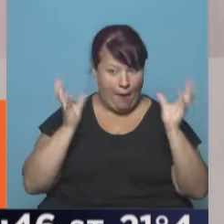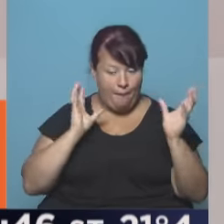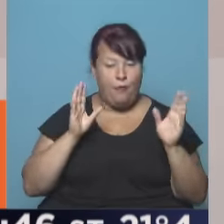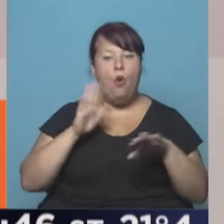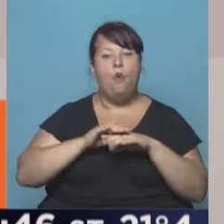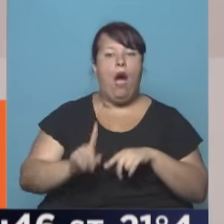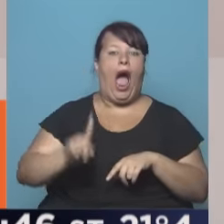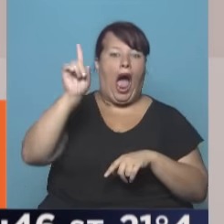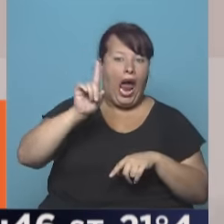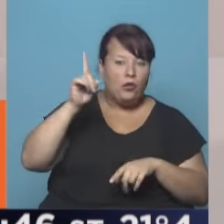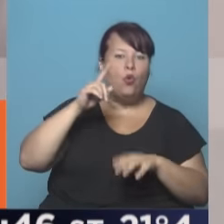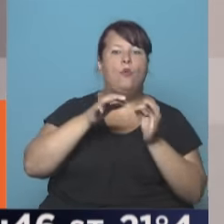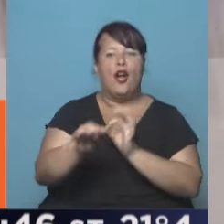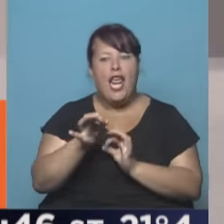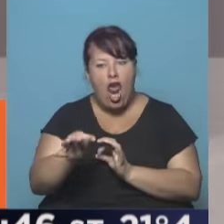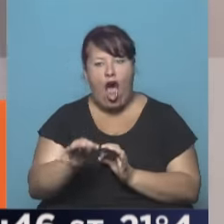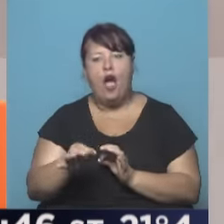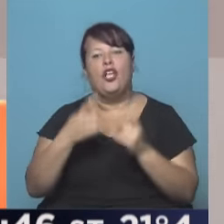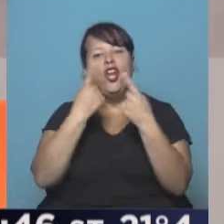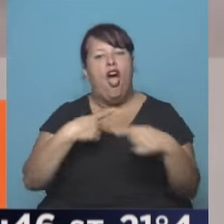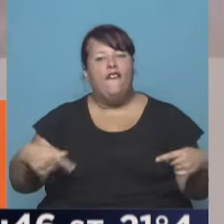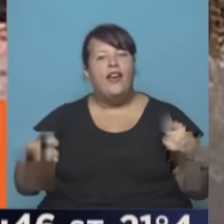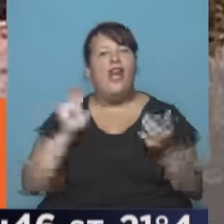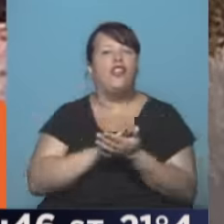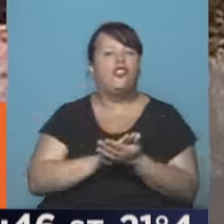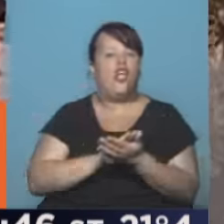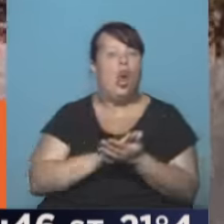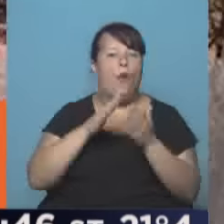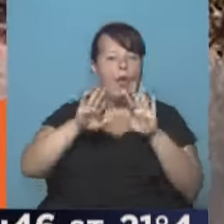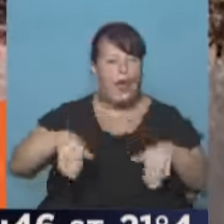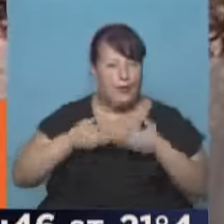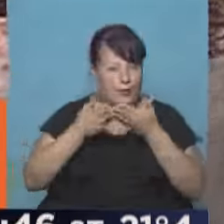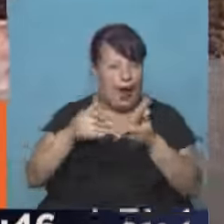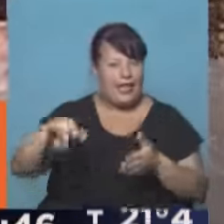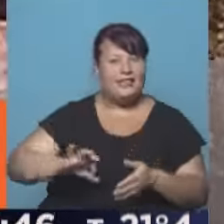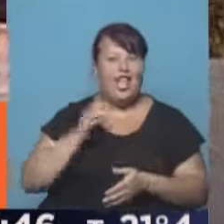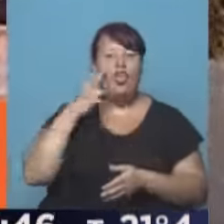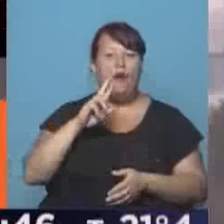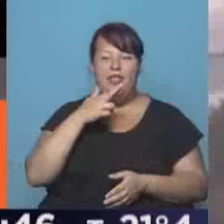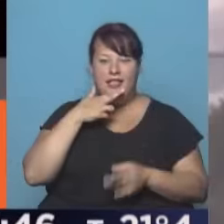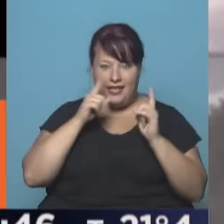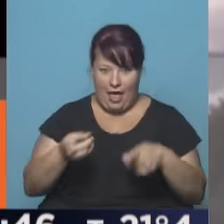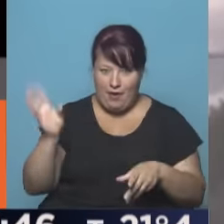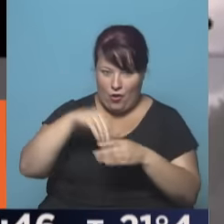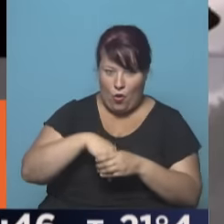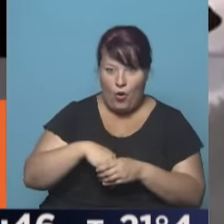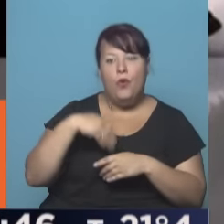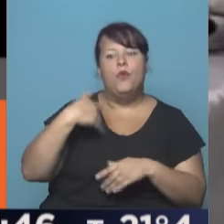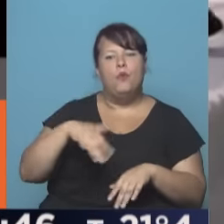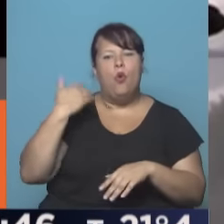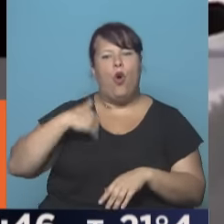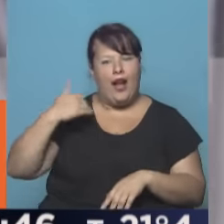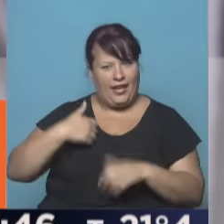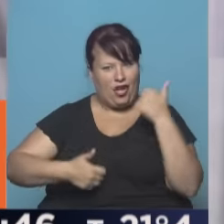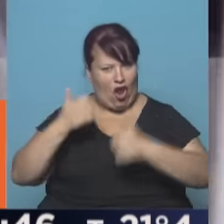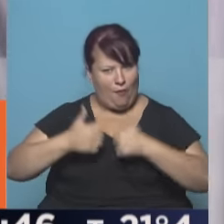por la altura, por el kilometraje. Novedades además que tendrá la navegación para este año 2017, donde habrá muchos argentinos